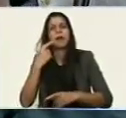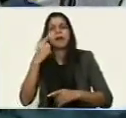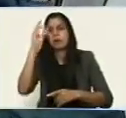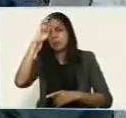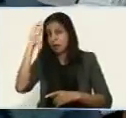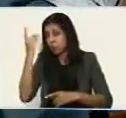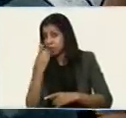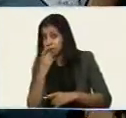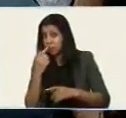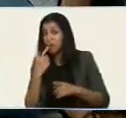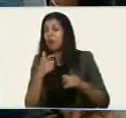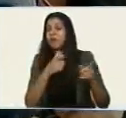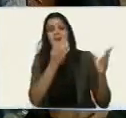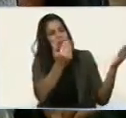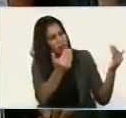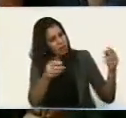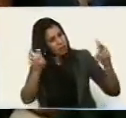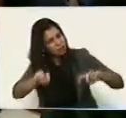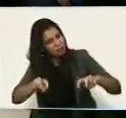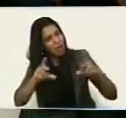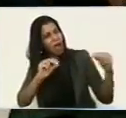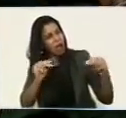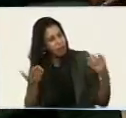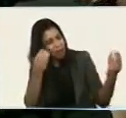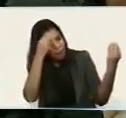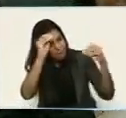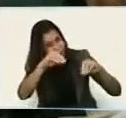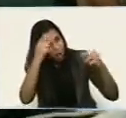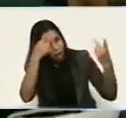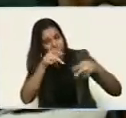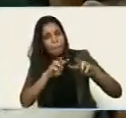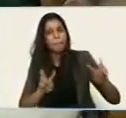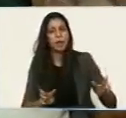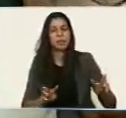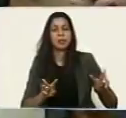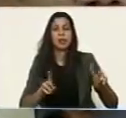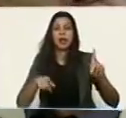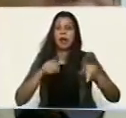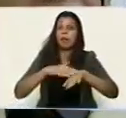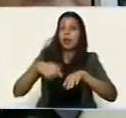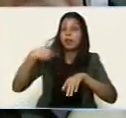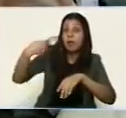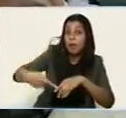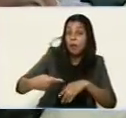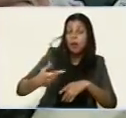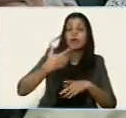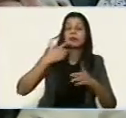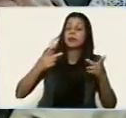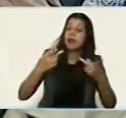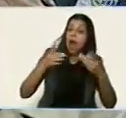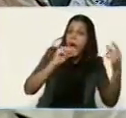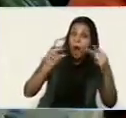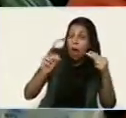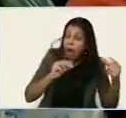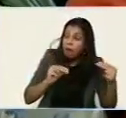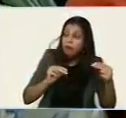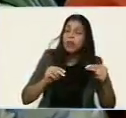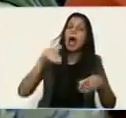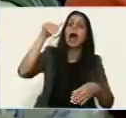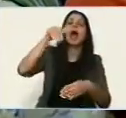a esta constitución, porque después de la Asamblea Nacional Constituyente hubo elecciones de gobernadores. Y ellos